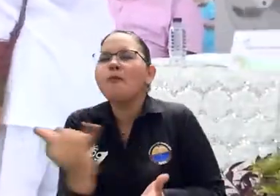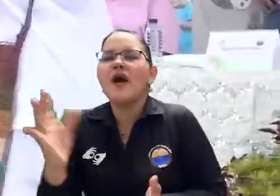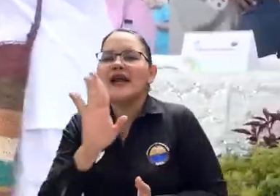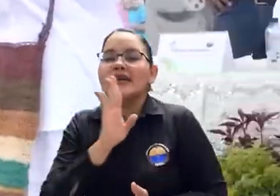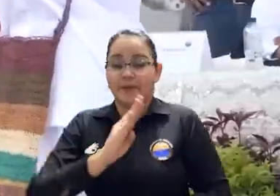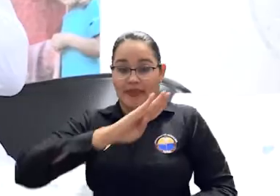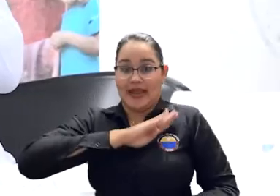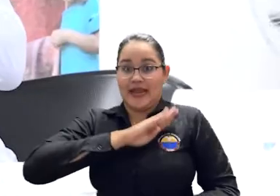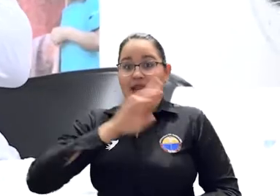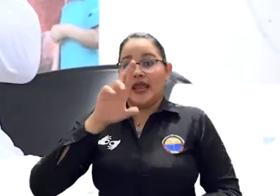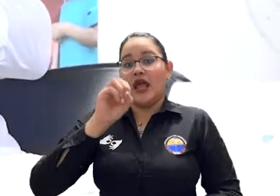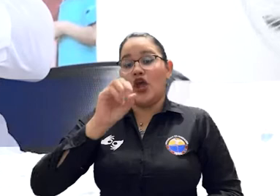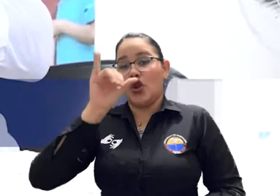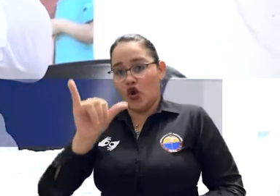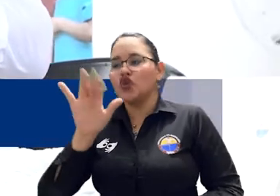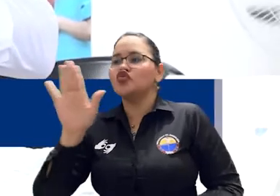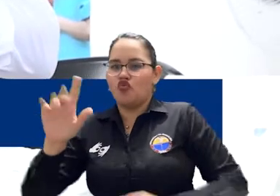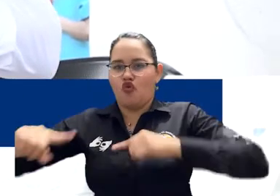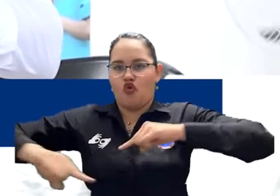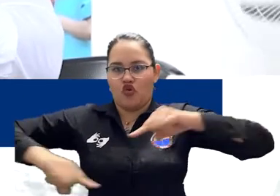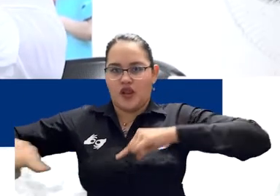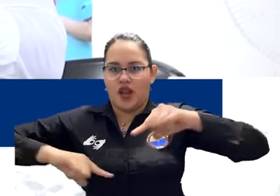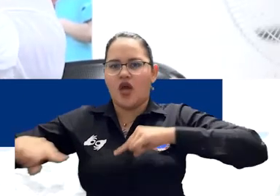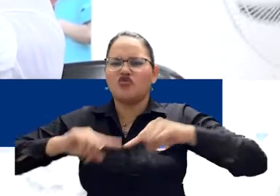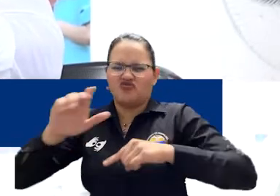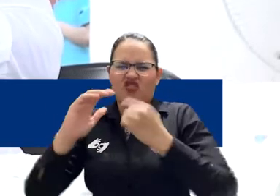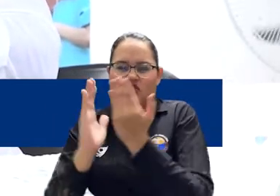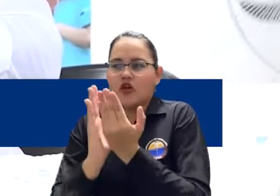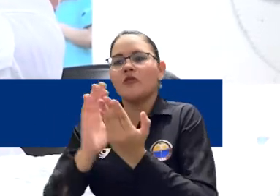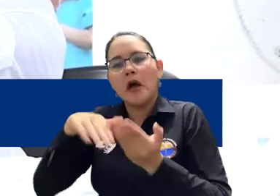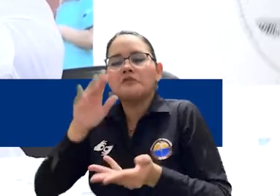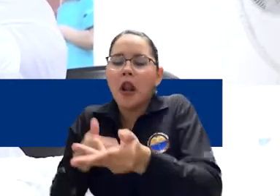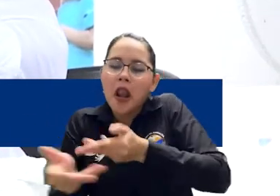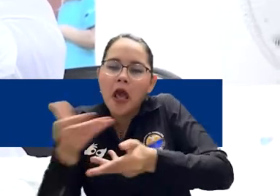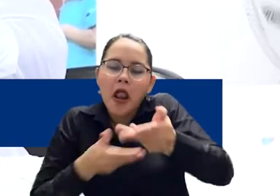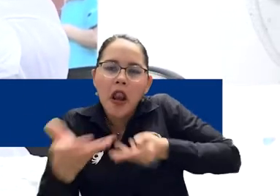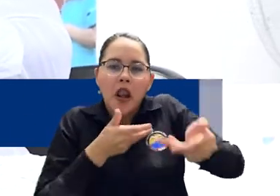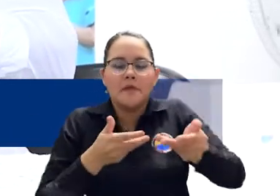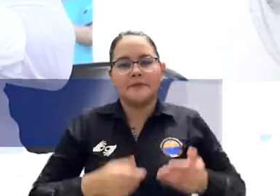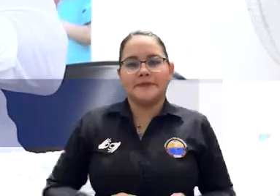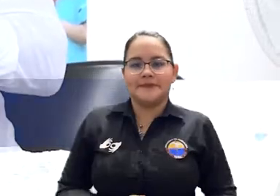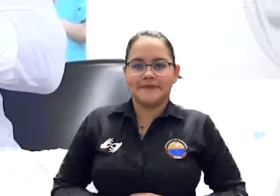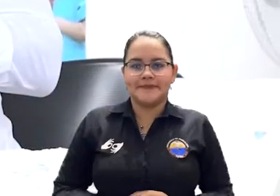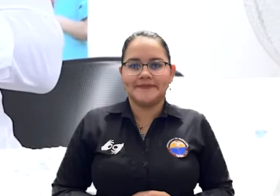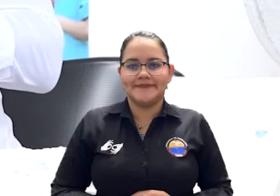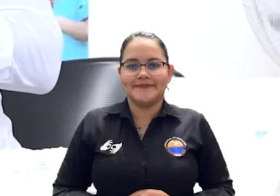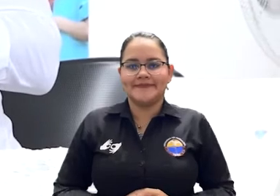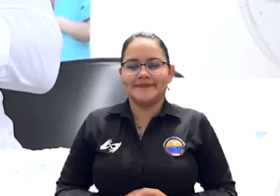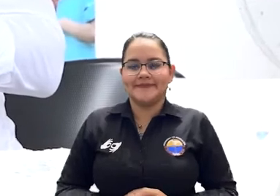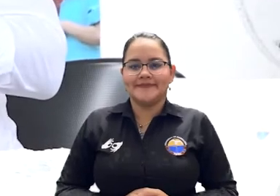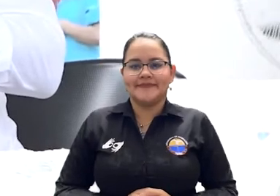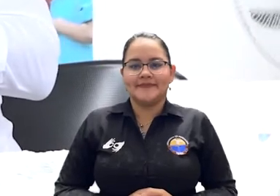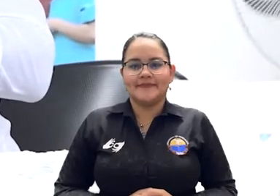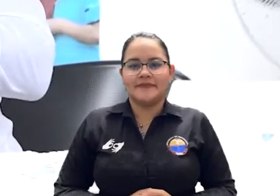Pérez. Nosotros lo que vamos a procurar con la plataforma nuestra y profesores nuestros virtualmente hacer el acompañamiento para que cuando se convoque la